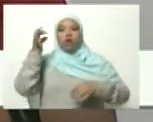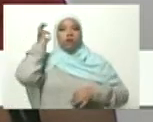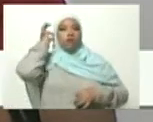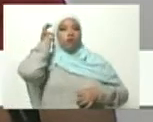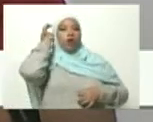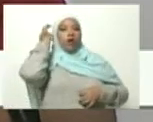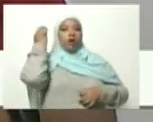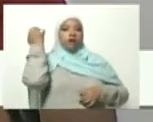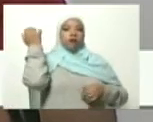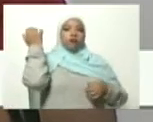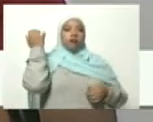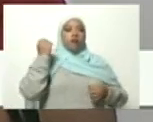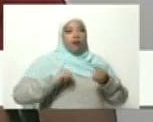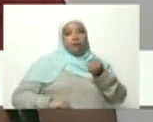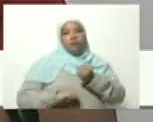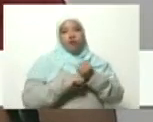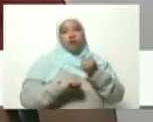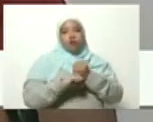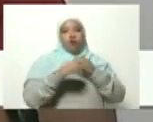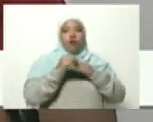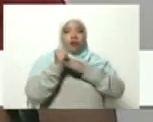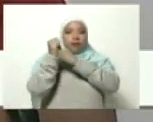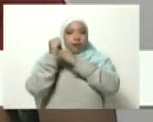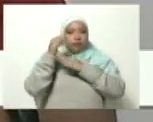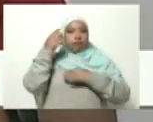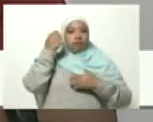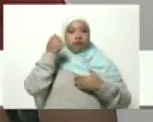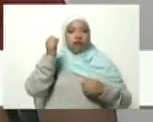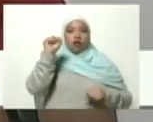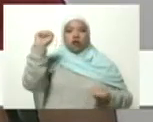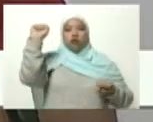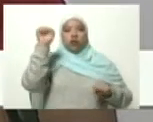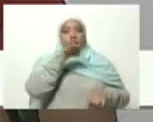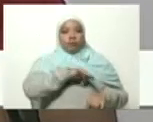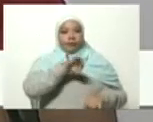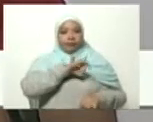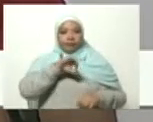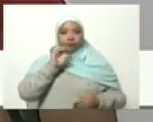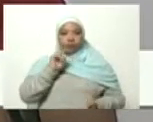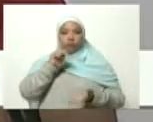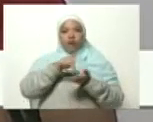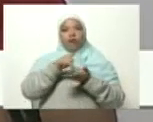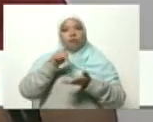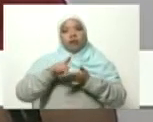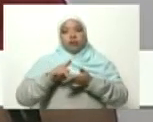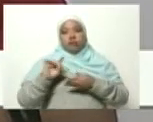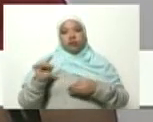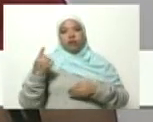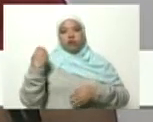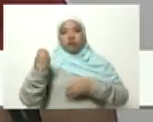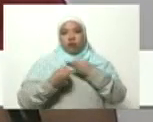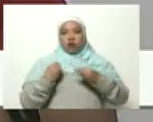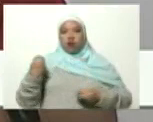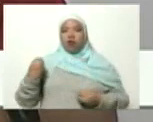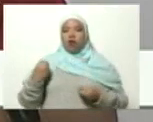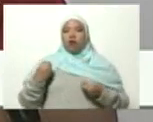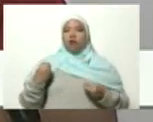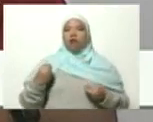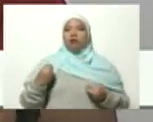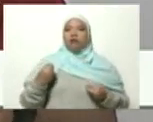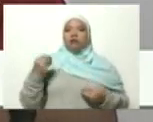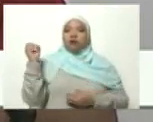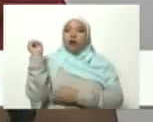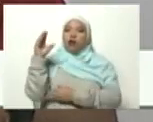socialista. Hubo reuniones y participación del compañero presidente en la cumbre del